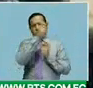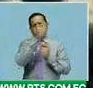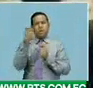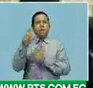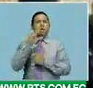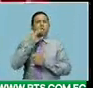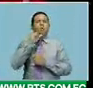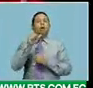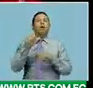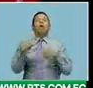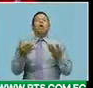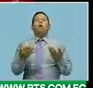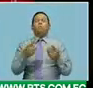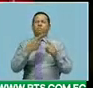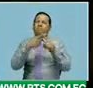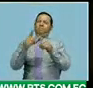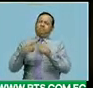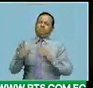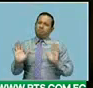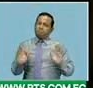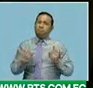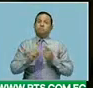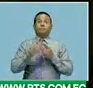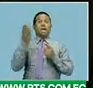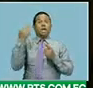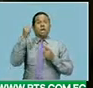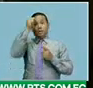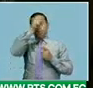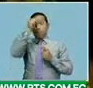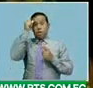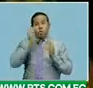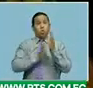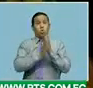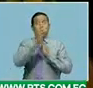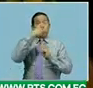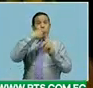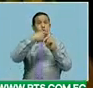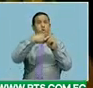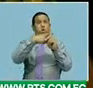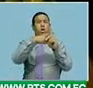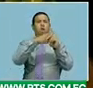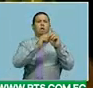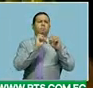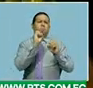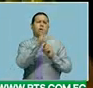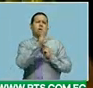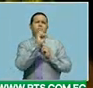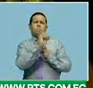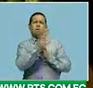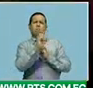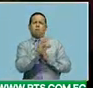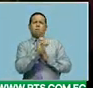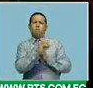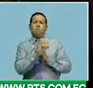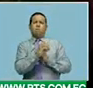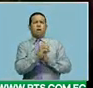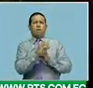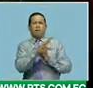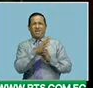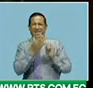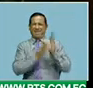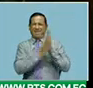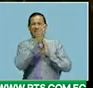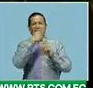las más diversas maneras. El domingo, la iglesia Santo Domingo se engalanó de coloridas imágenes a través del mapping. Durante